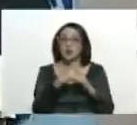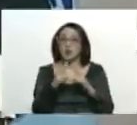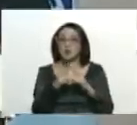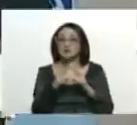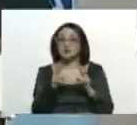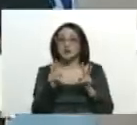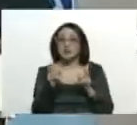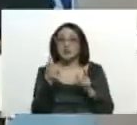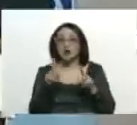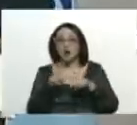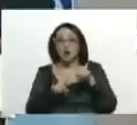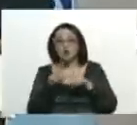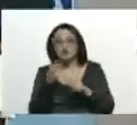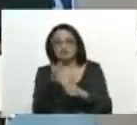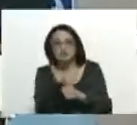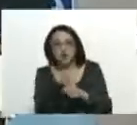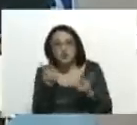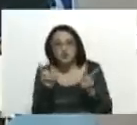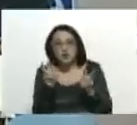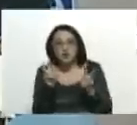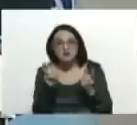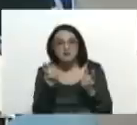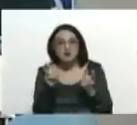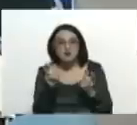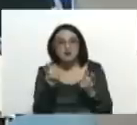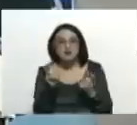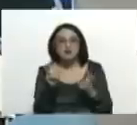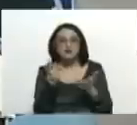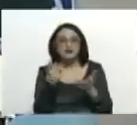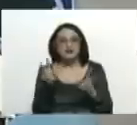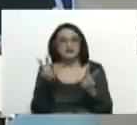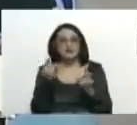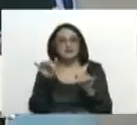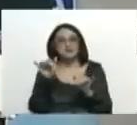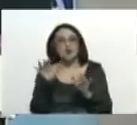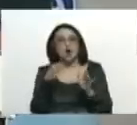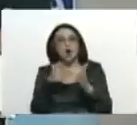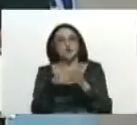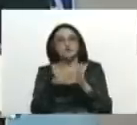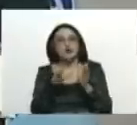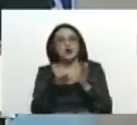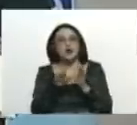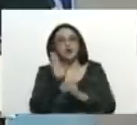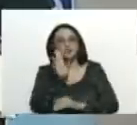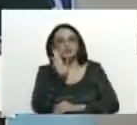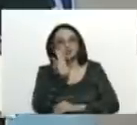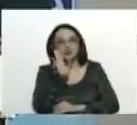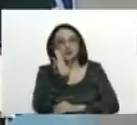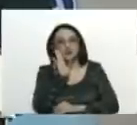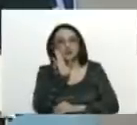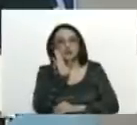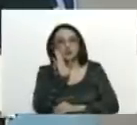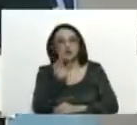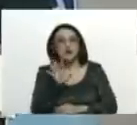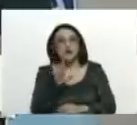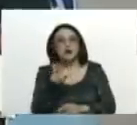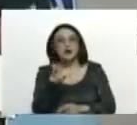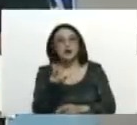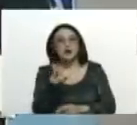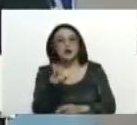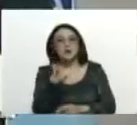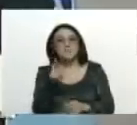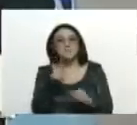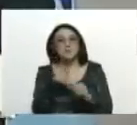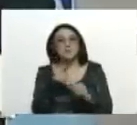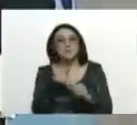hallazgos del balance de la lucha contra la corrupción concretamente en el de pedevesa Cristo yo